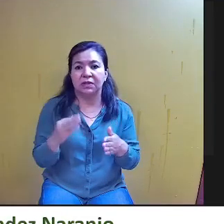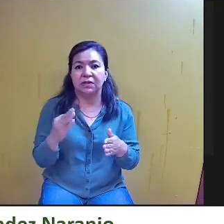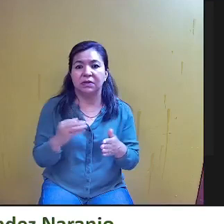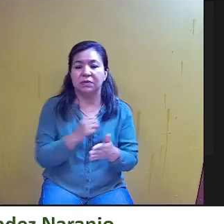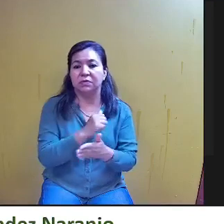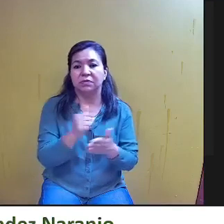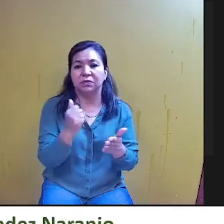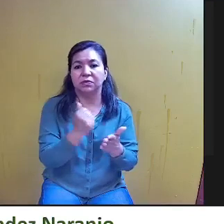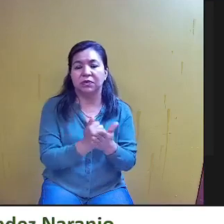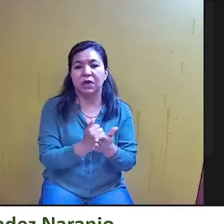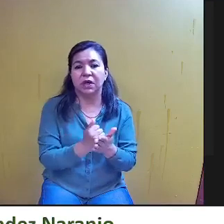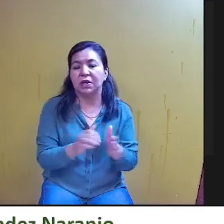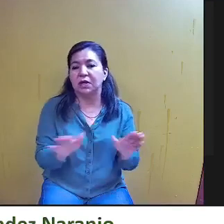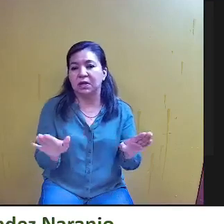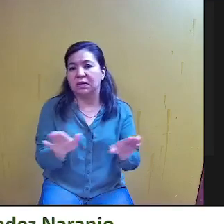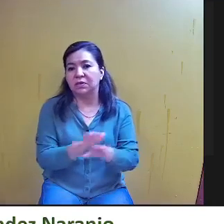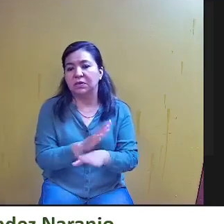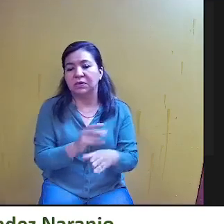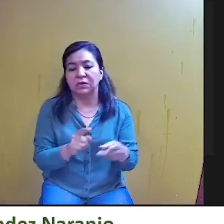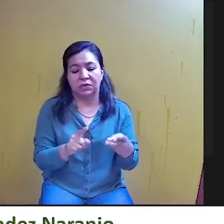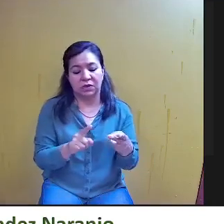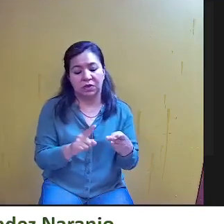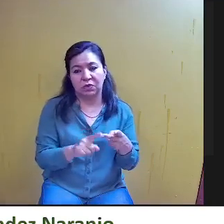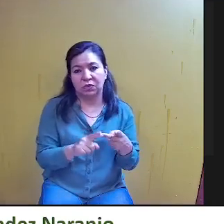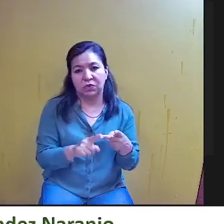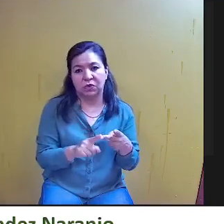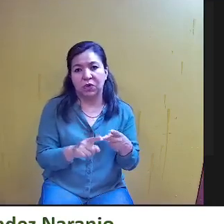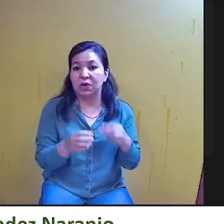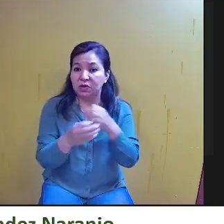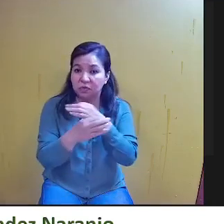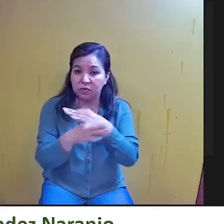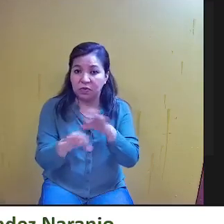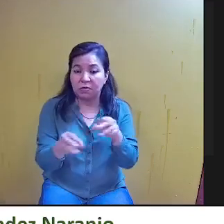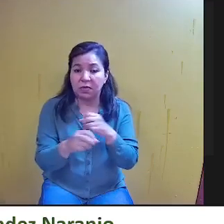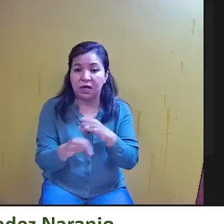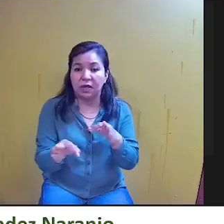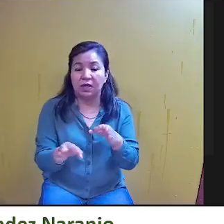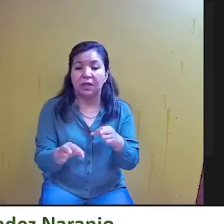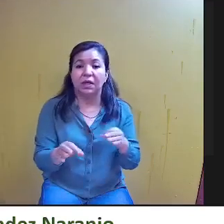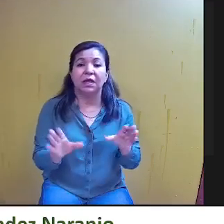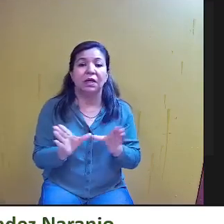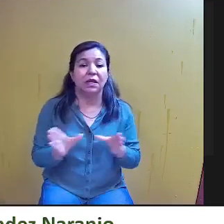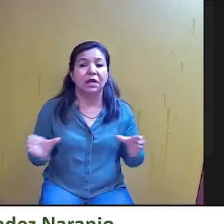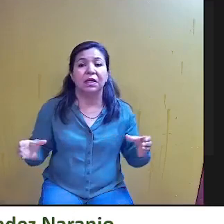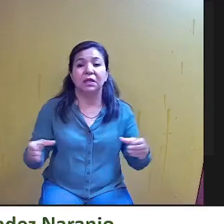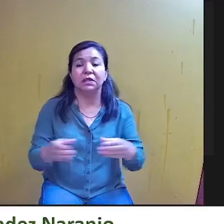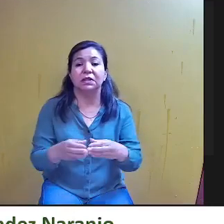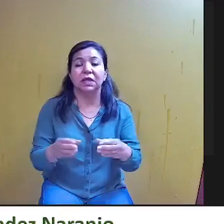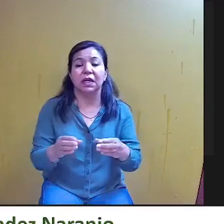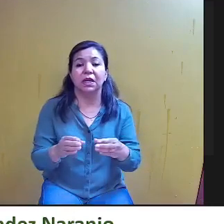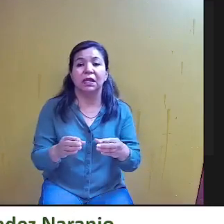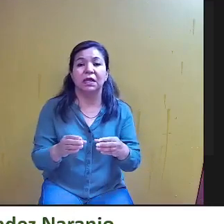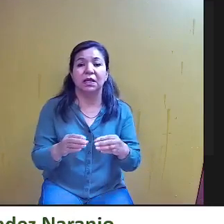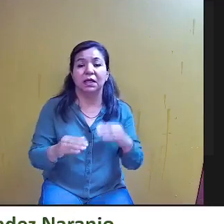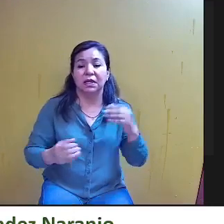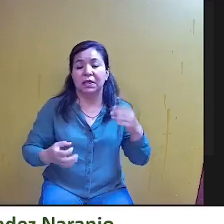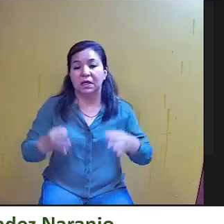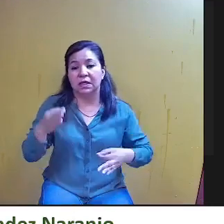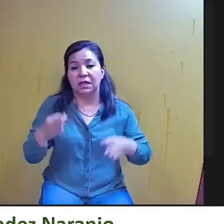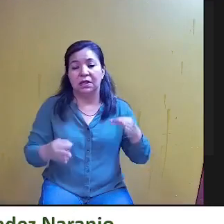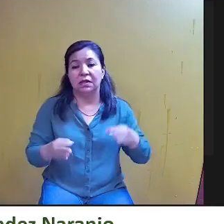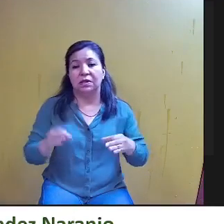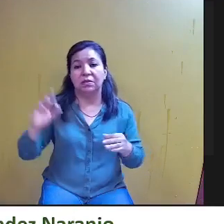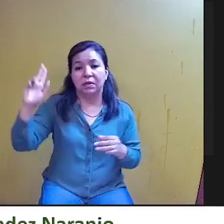en lo que fue materia de impugnación. Segundo, infórmese la presente resolución a la Sala Regional Ciudad de México del Tribunal Electoral del Poder Judicial de